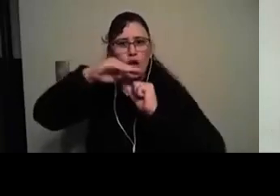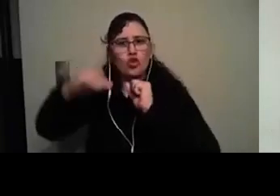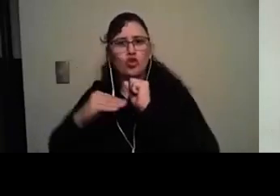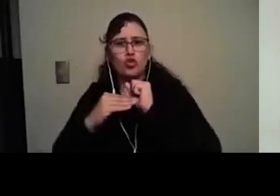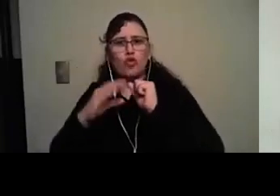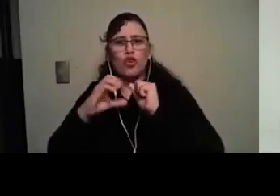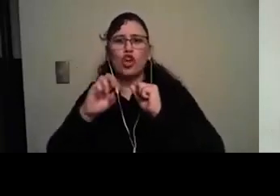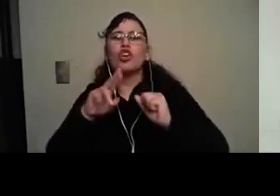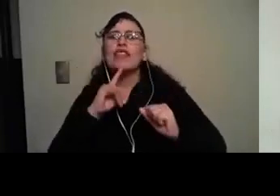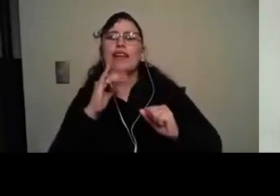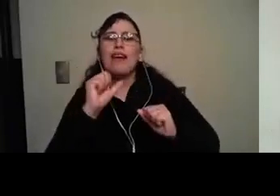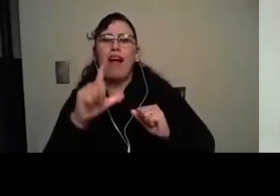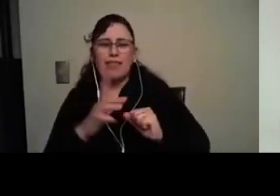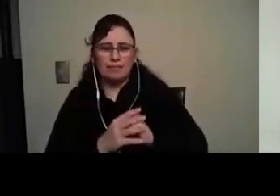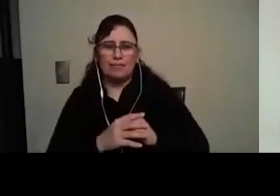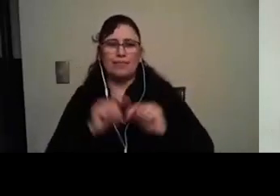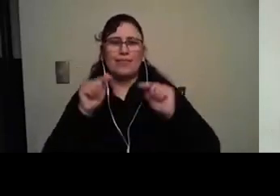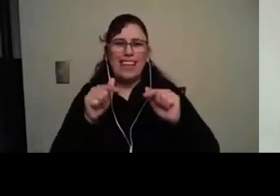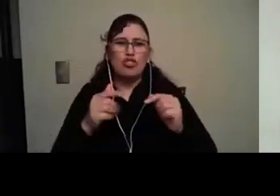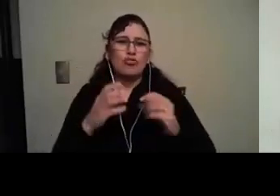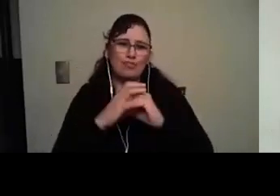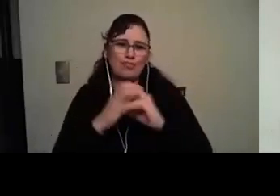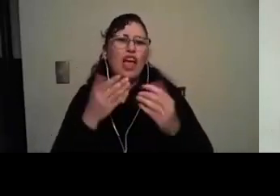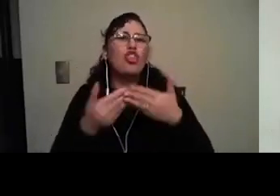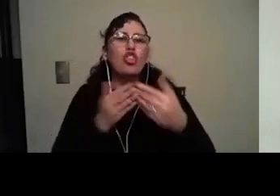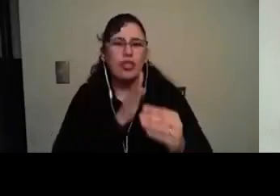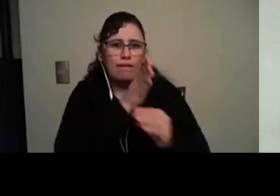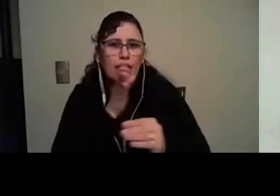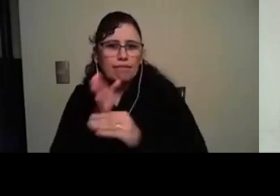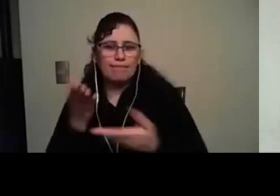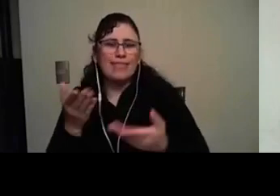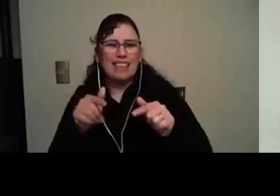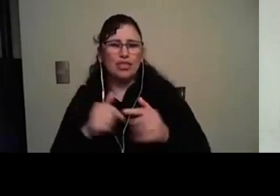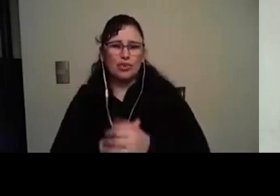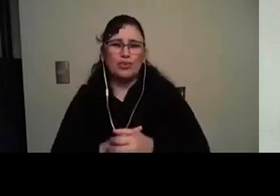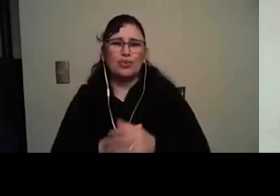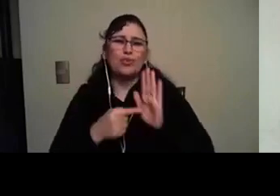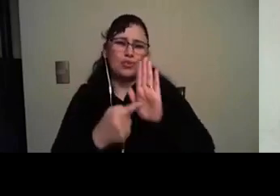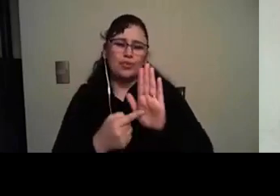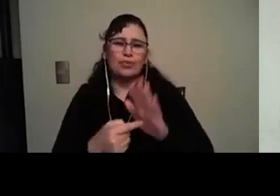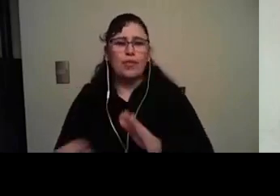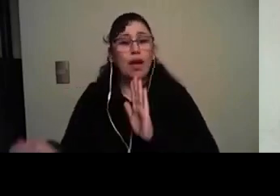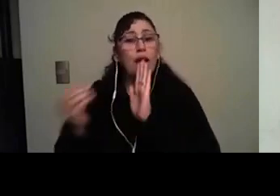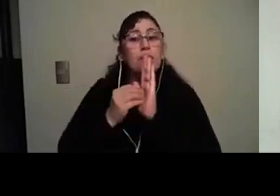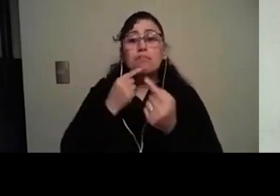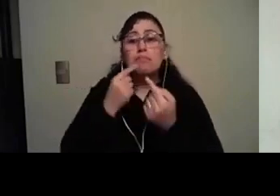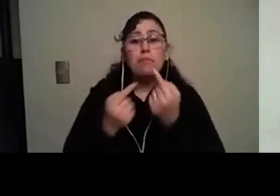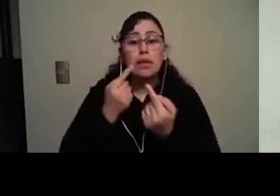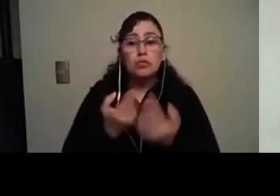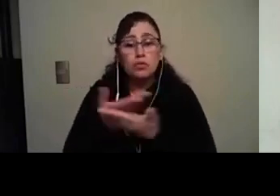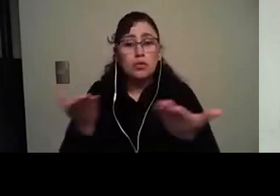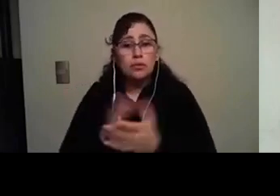Yep, eso era. Gracias. Perfecto. ¿Más preguntas al respecto, por favor? Queda abierta